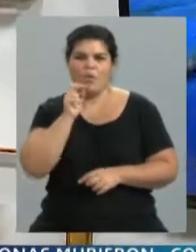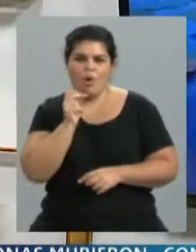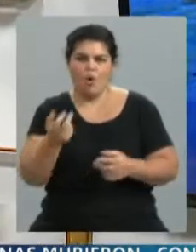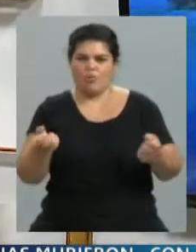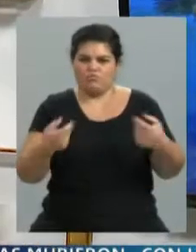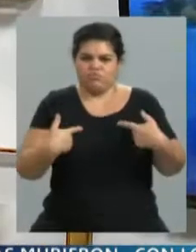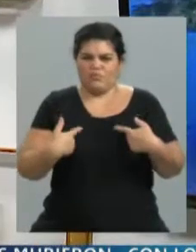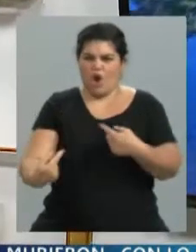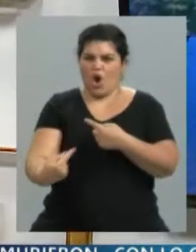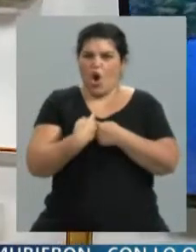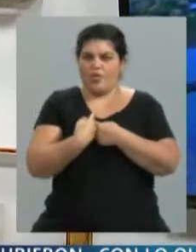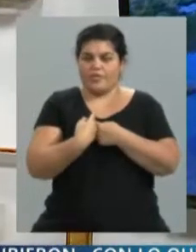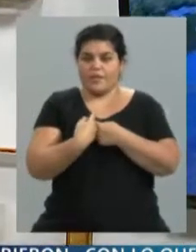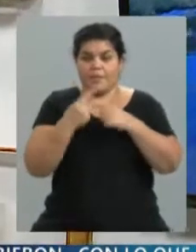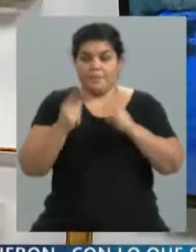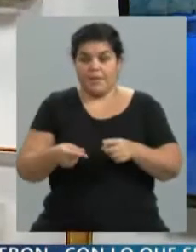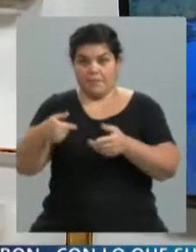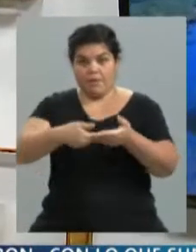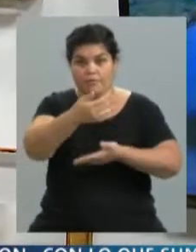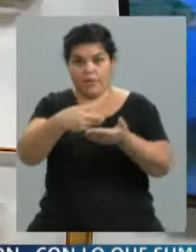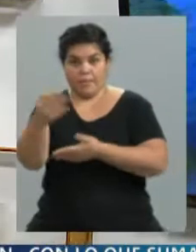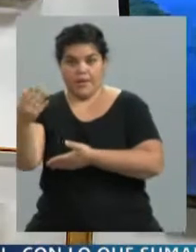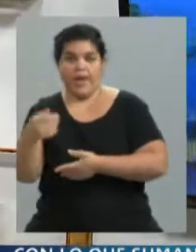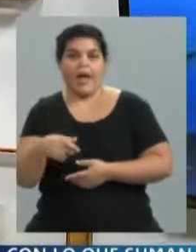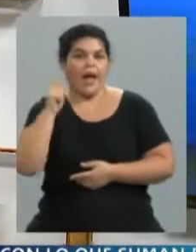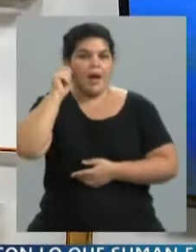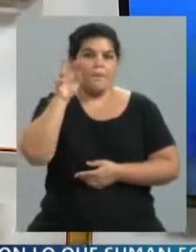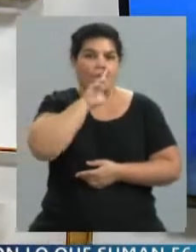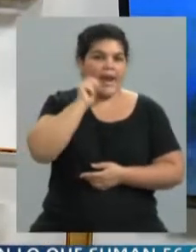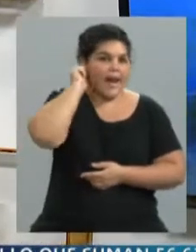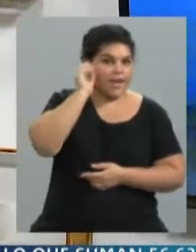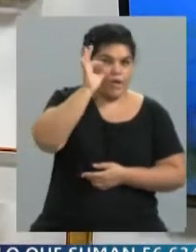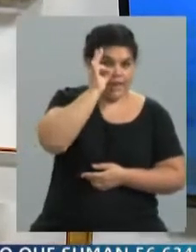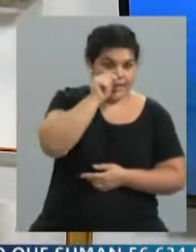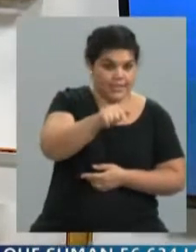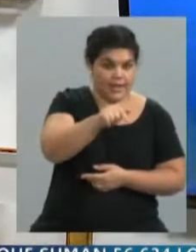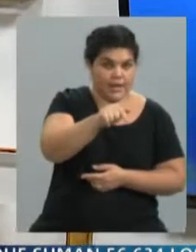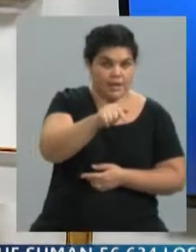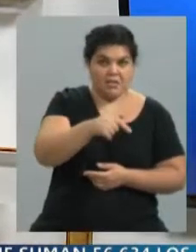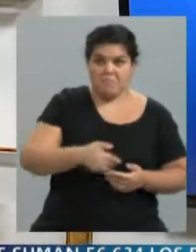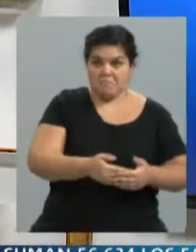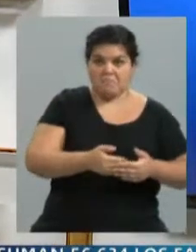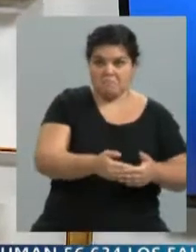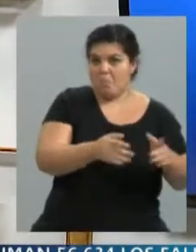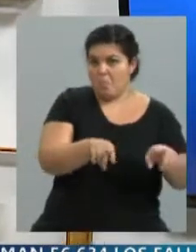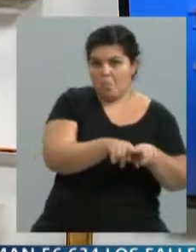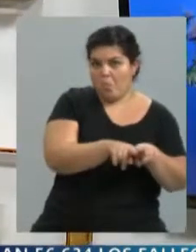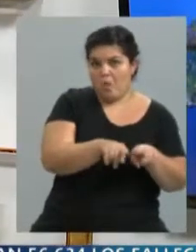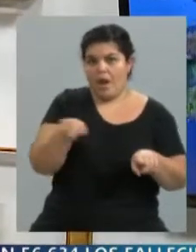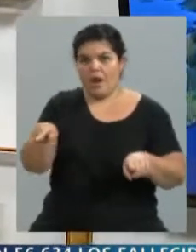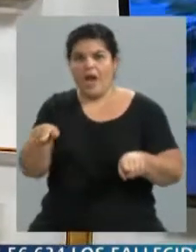hacía una comparación, este informe decía que una mujer de 20 años en este 2021 es tan fértil como su abuela cuando